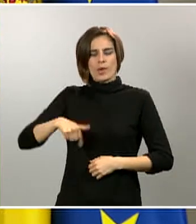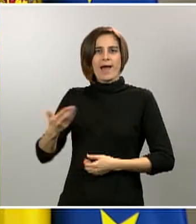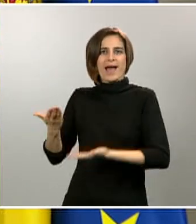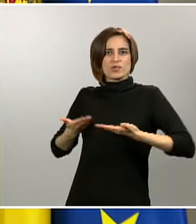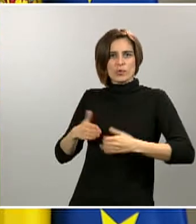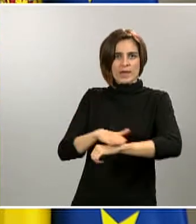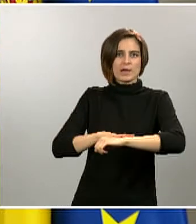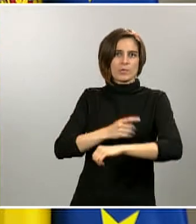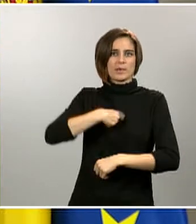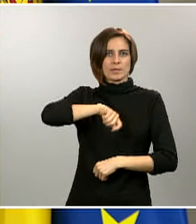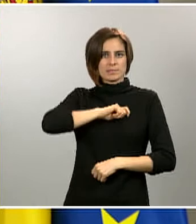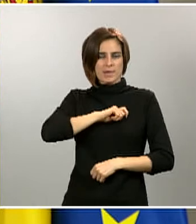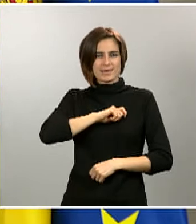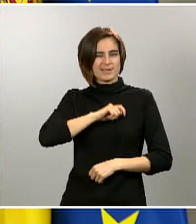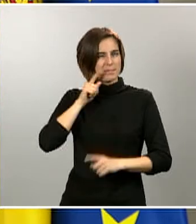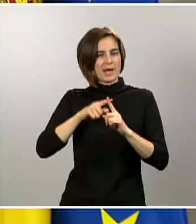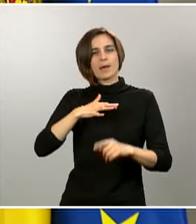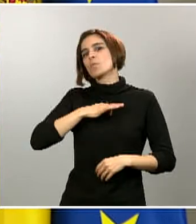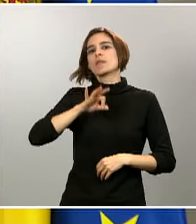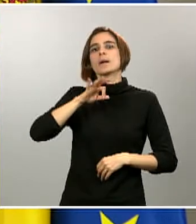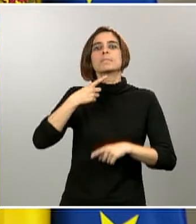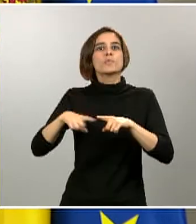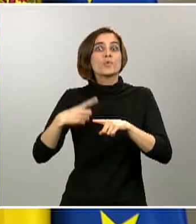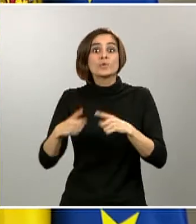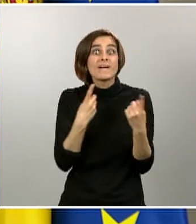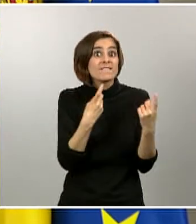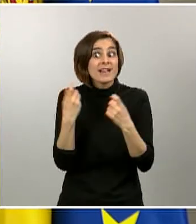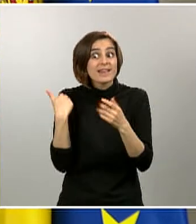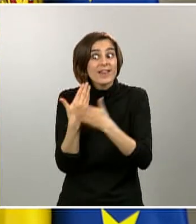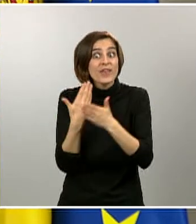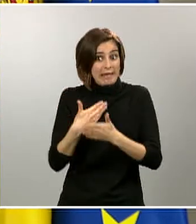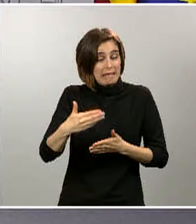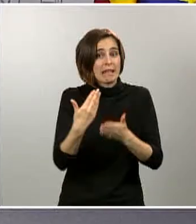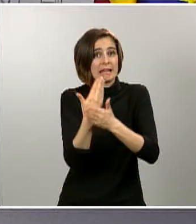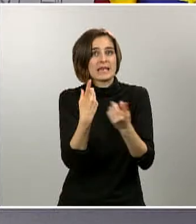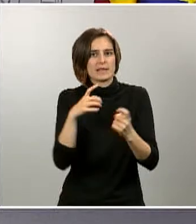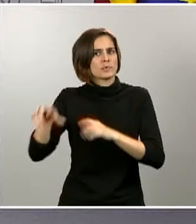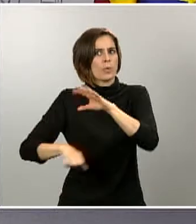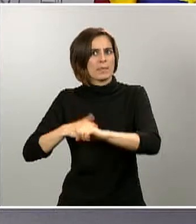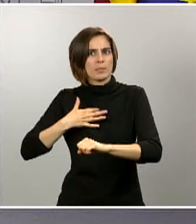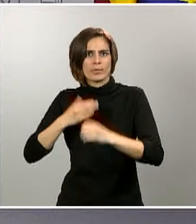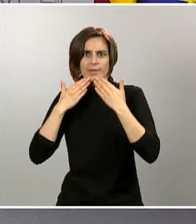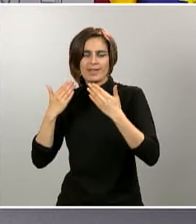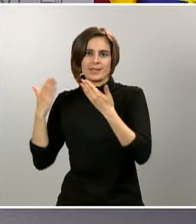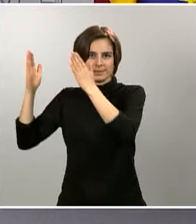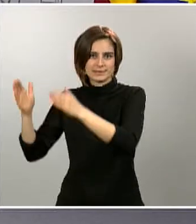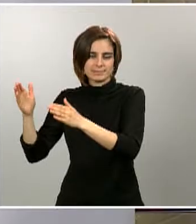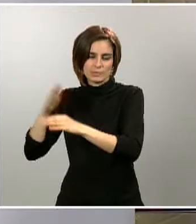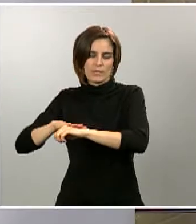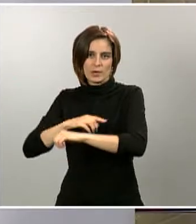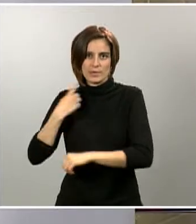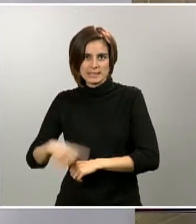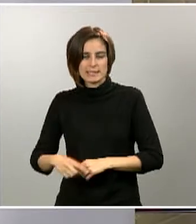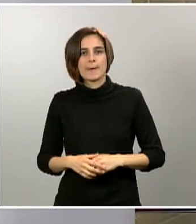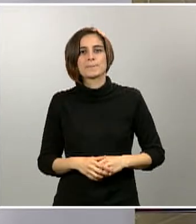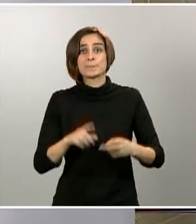la adquisición de todos los productos que hemos necesitado estos días y que seguiremos necesitando. Sí, en relación con la siguiente pregunta, tengo que